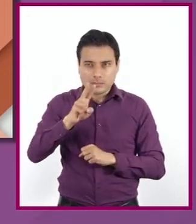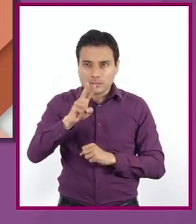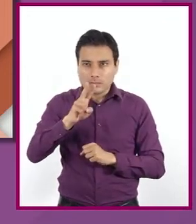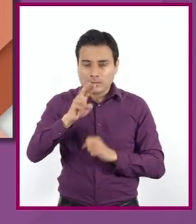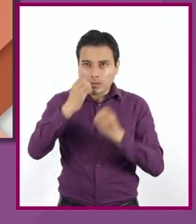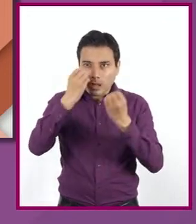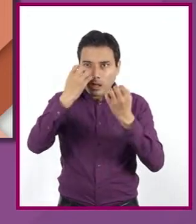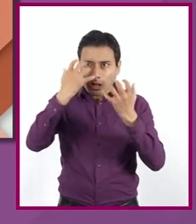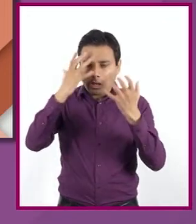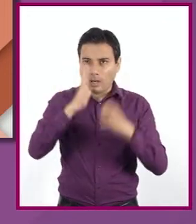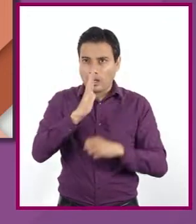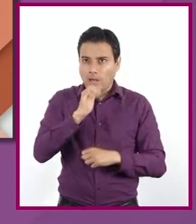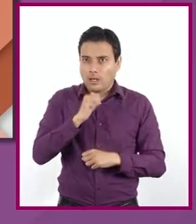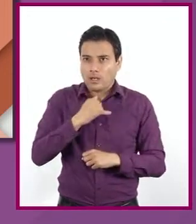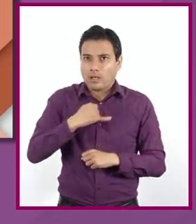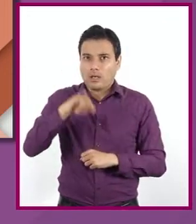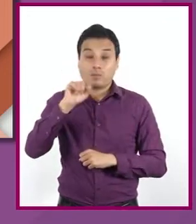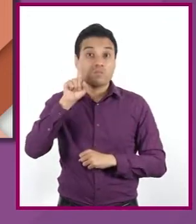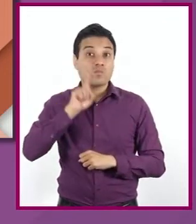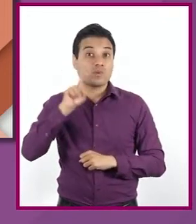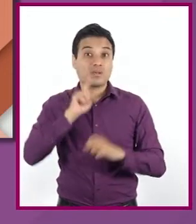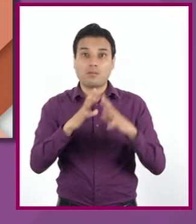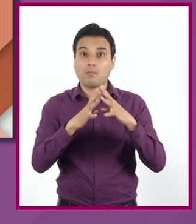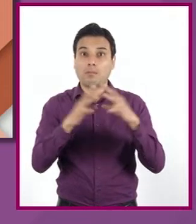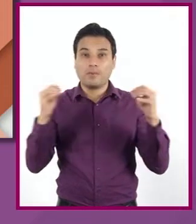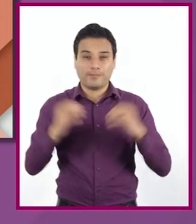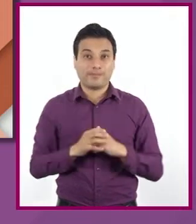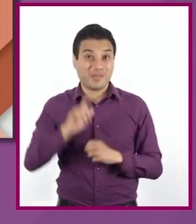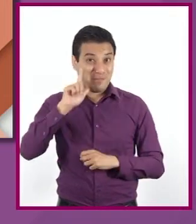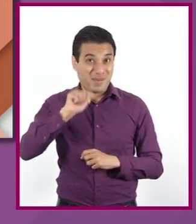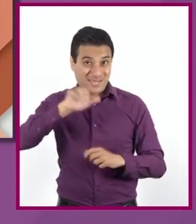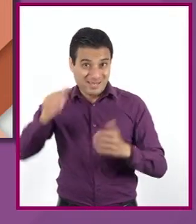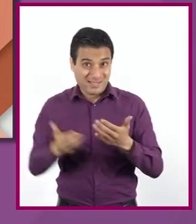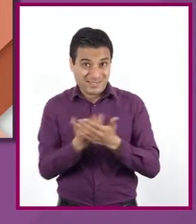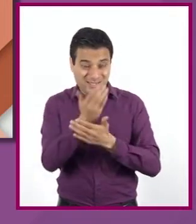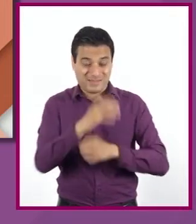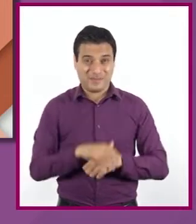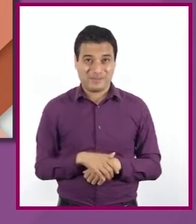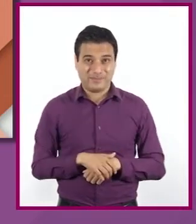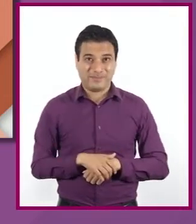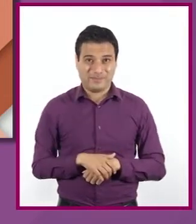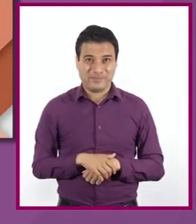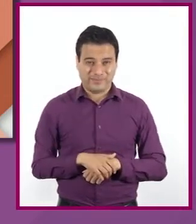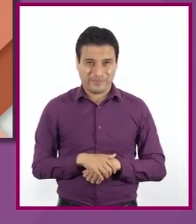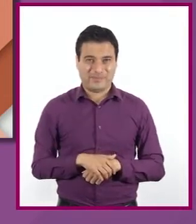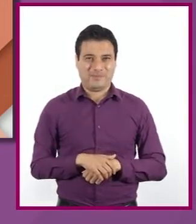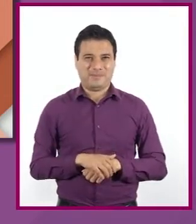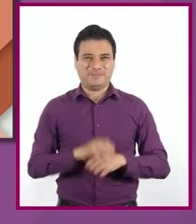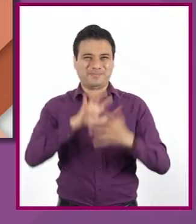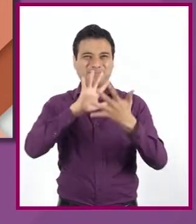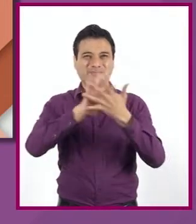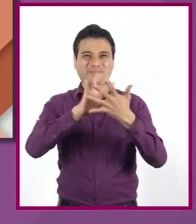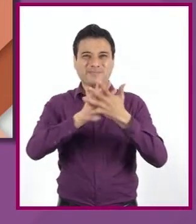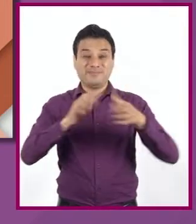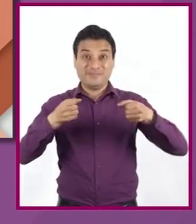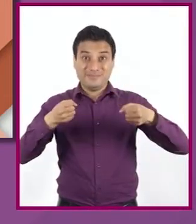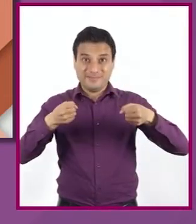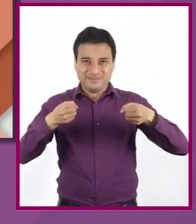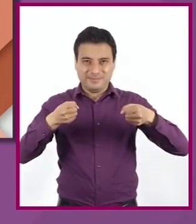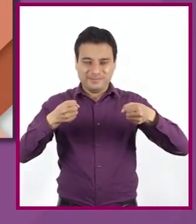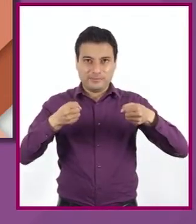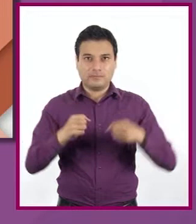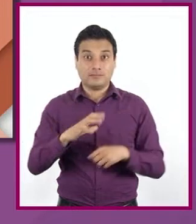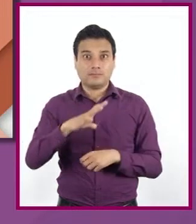pues la mujer desapareció. Y al día siguiente, aferrado a la reja del calabozo vacío, se encontró